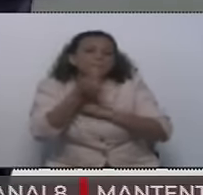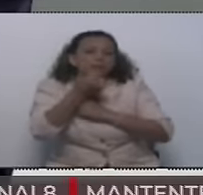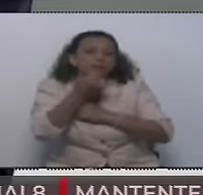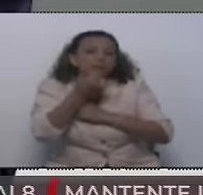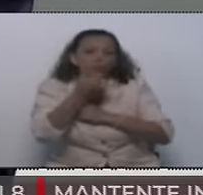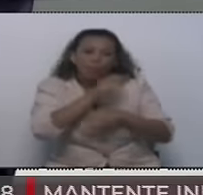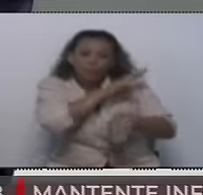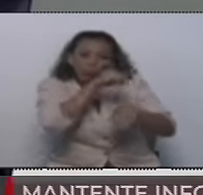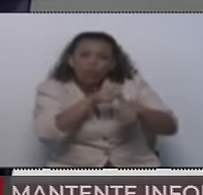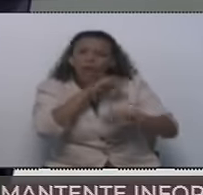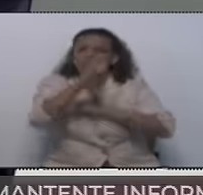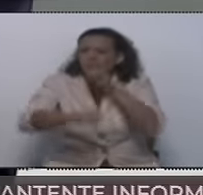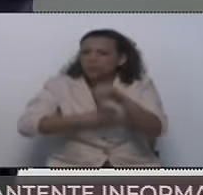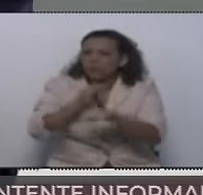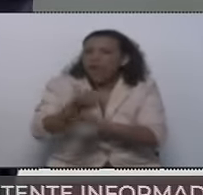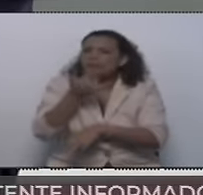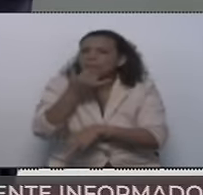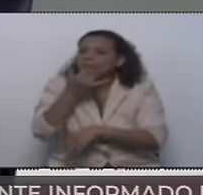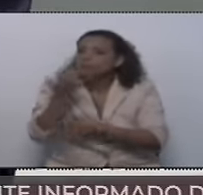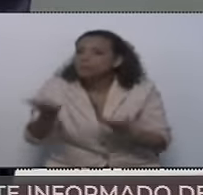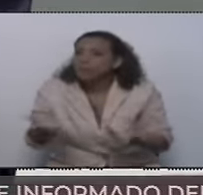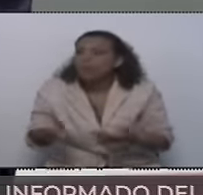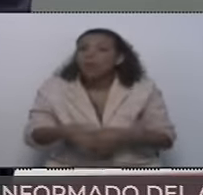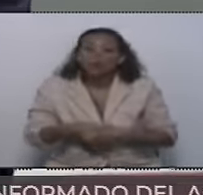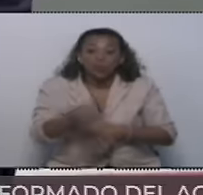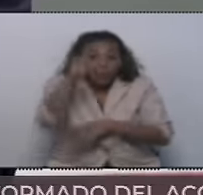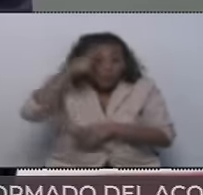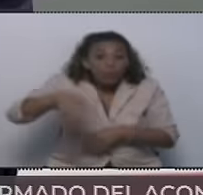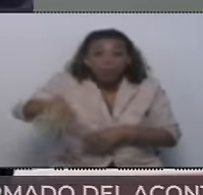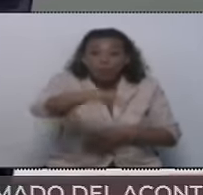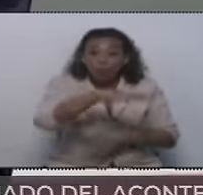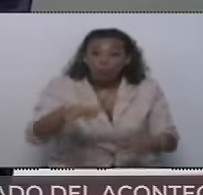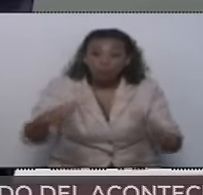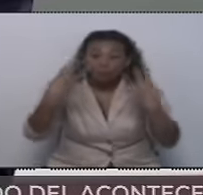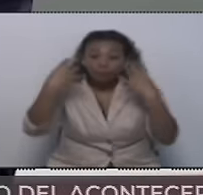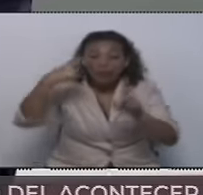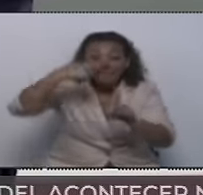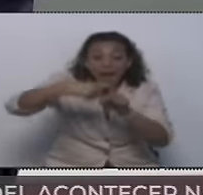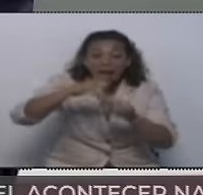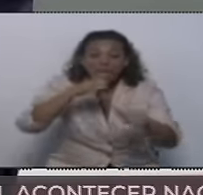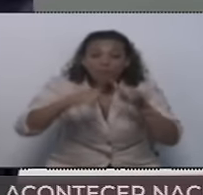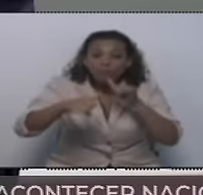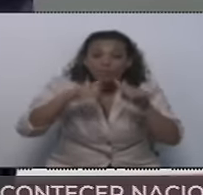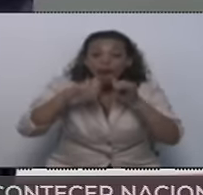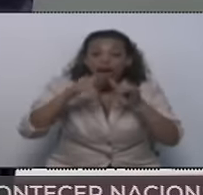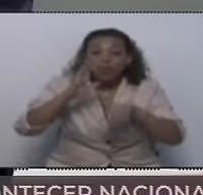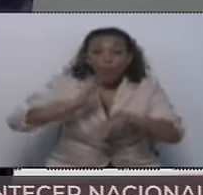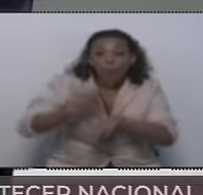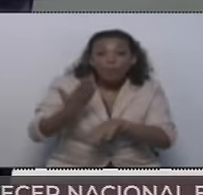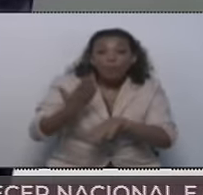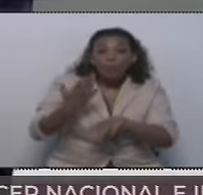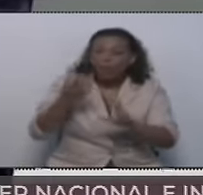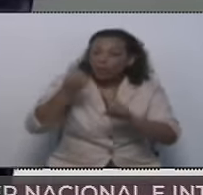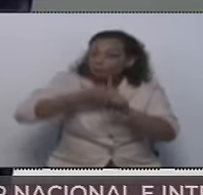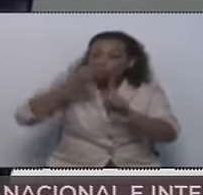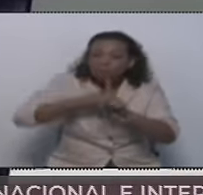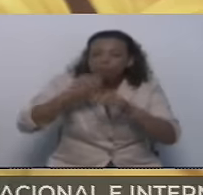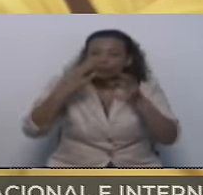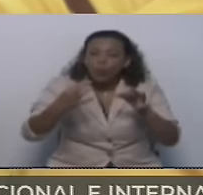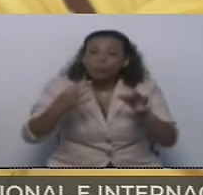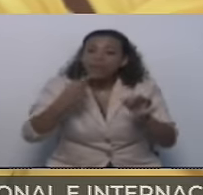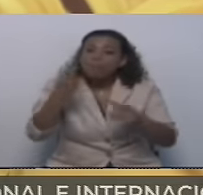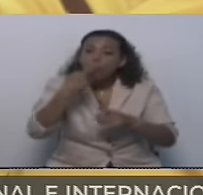nacional, internacional, porque nuestro pueblo siempre está muy informado y está en batalla permanente por la